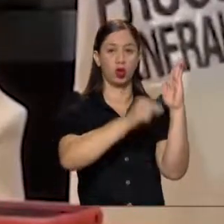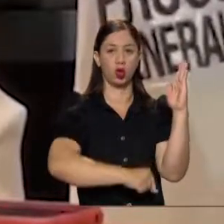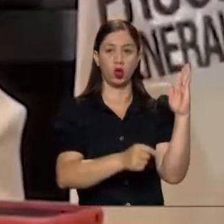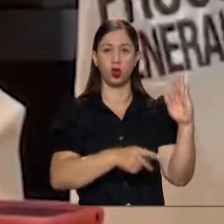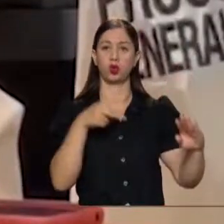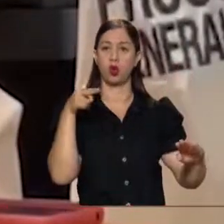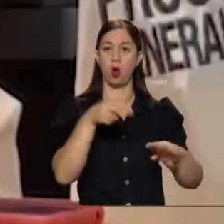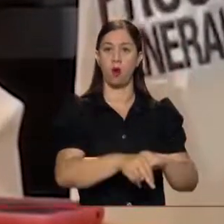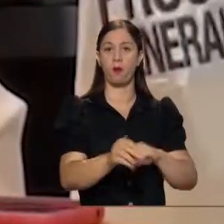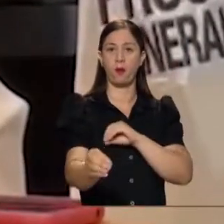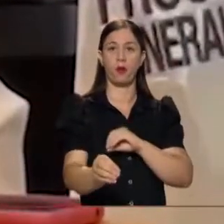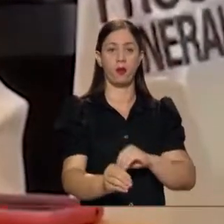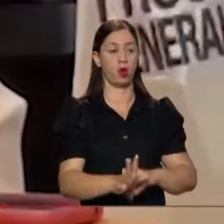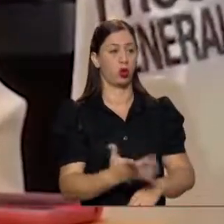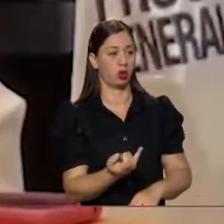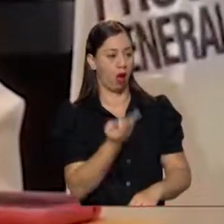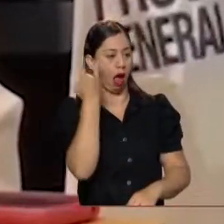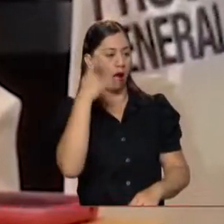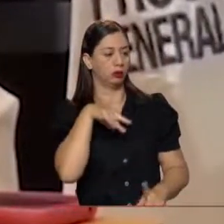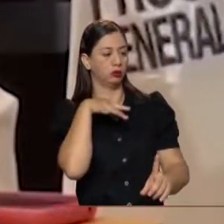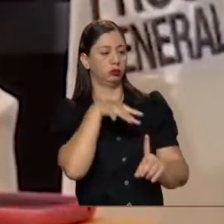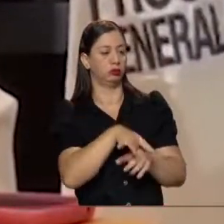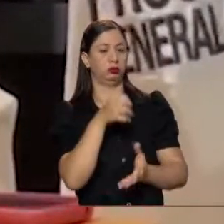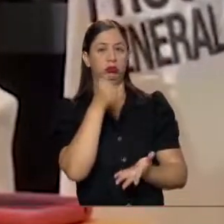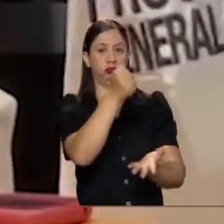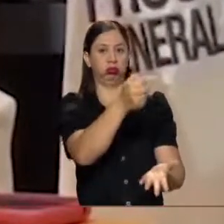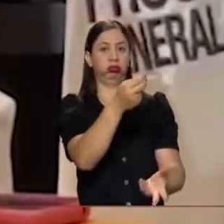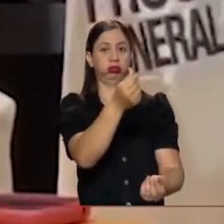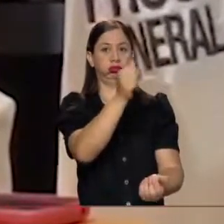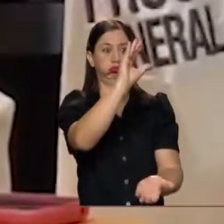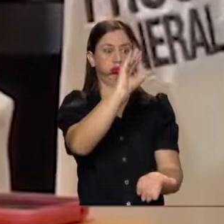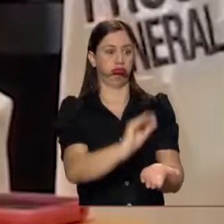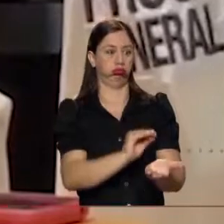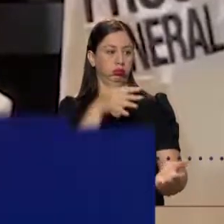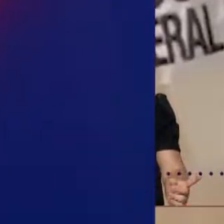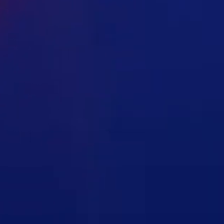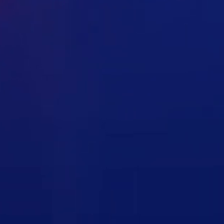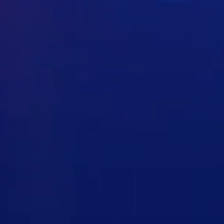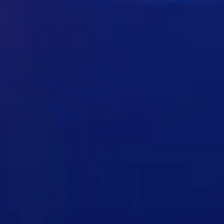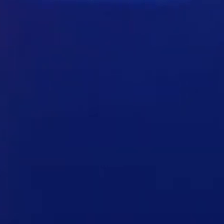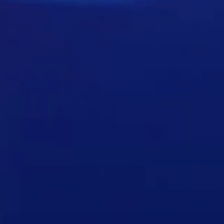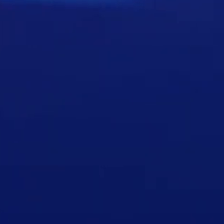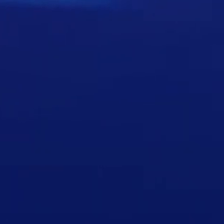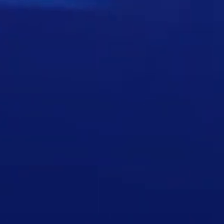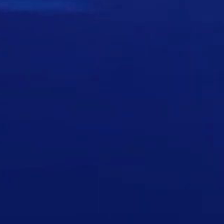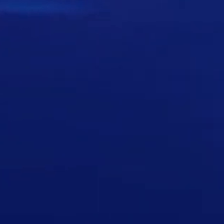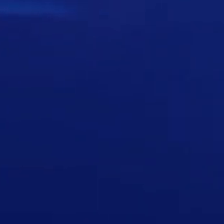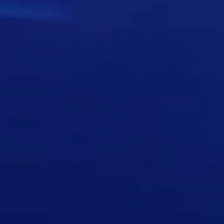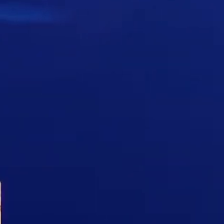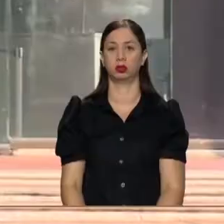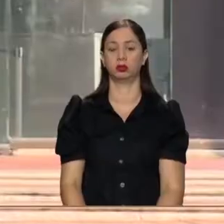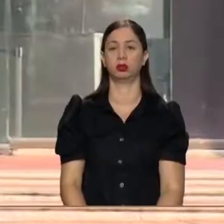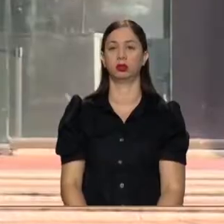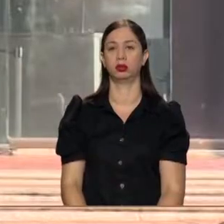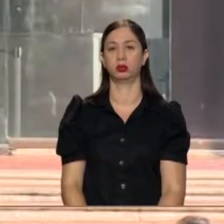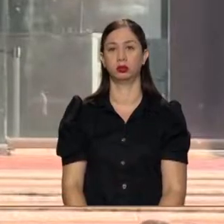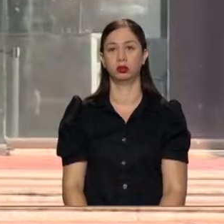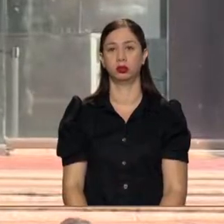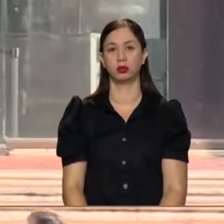contrato para evitar la posible lesión al patrimonio público derivado de los altos valores encontrados.